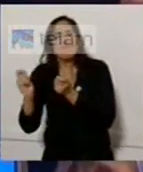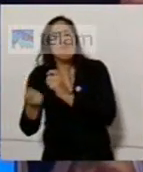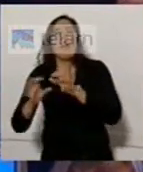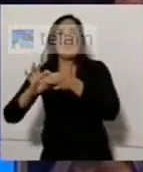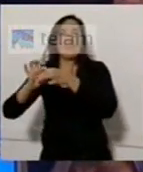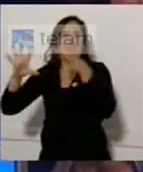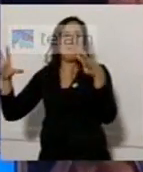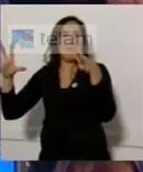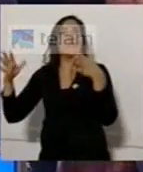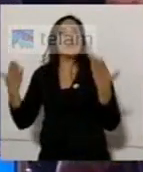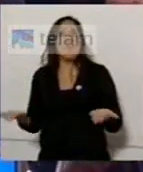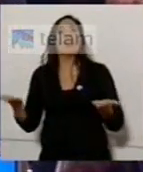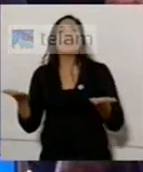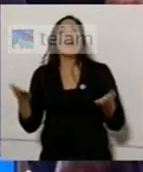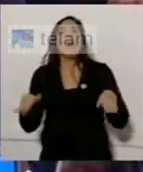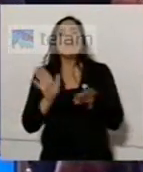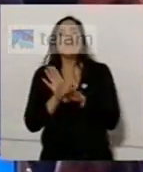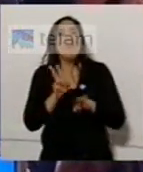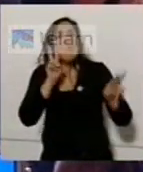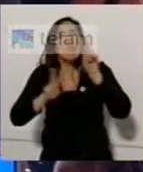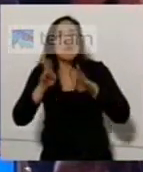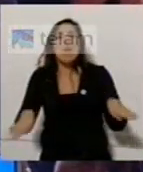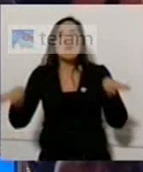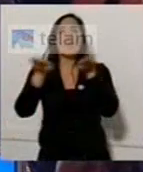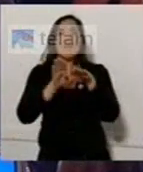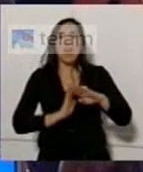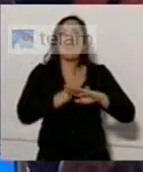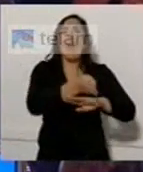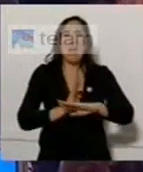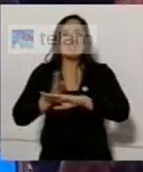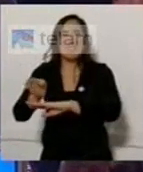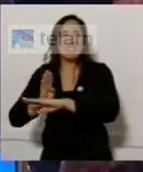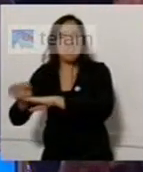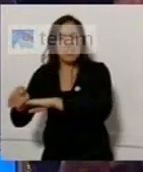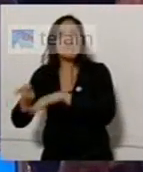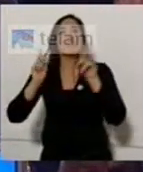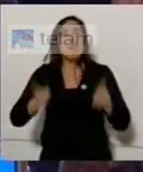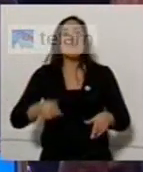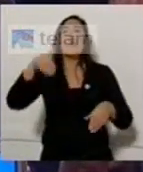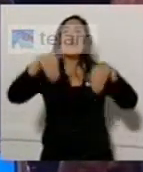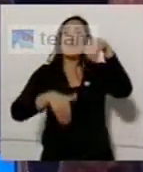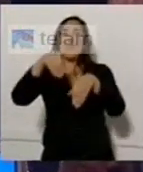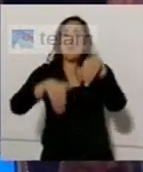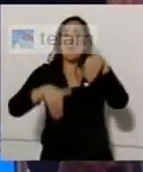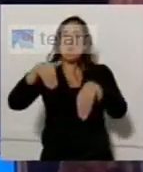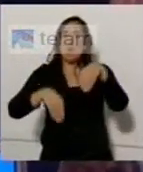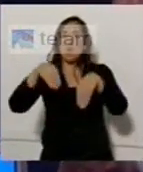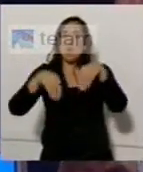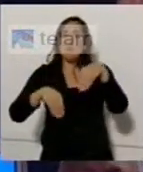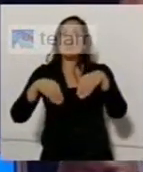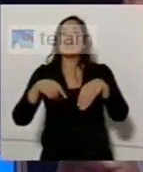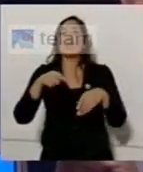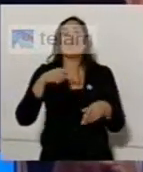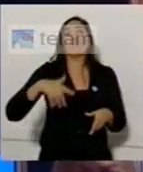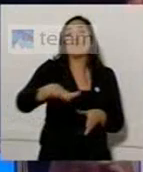Por eso la igualdad en el acceso, por eso también el voto popular en la representación de